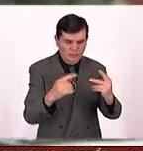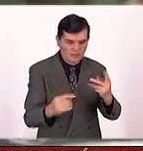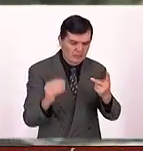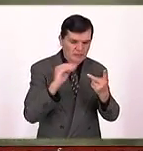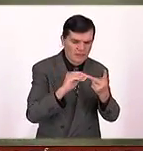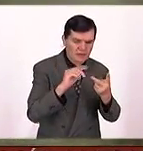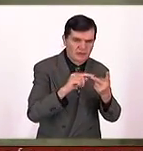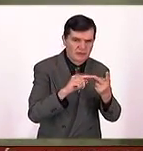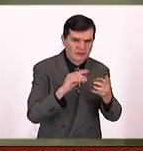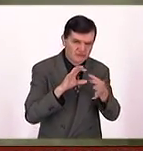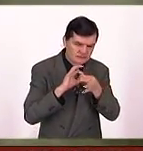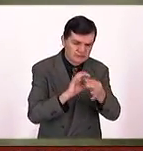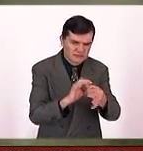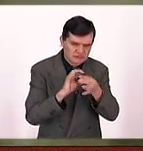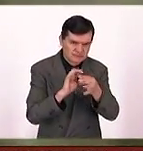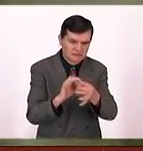vamos